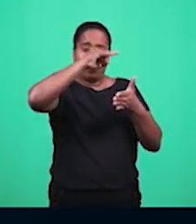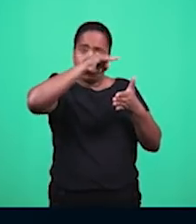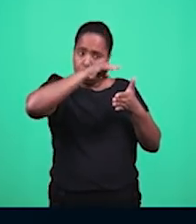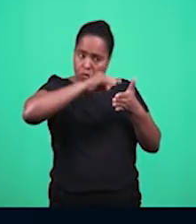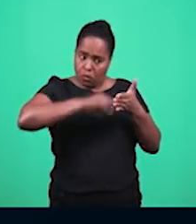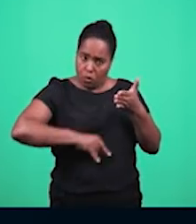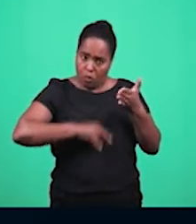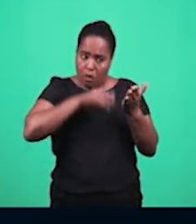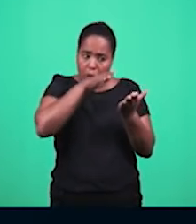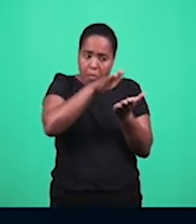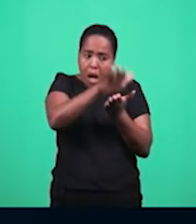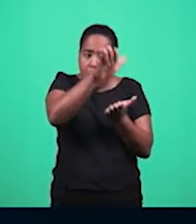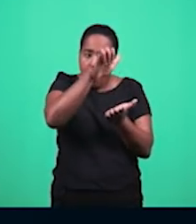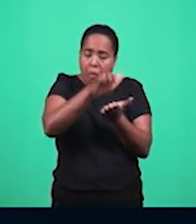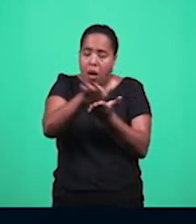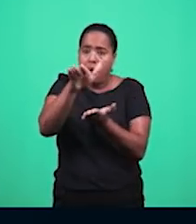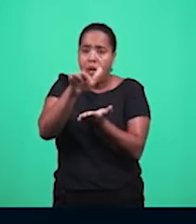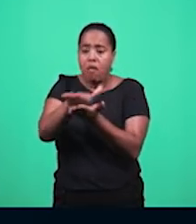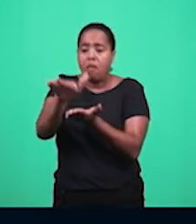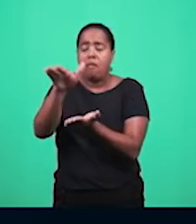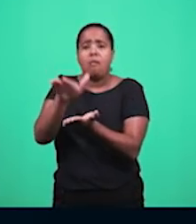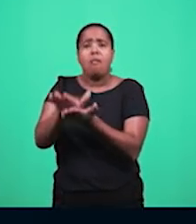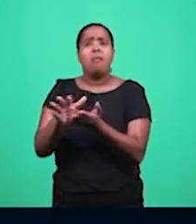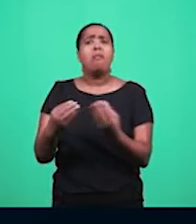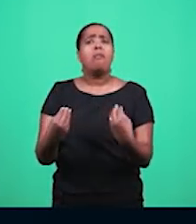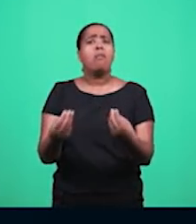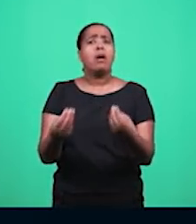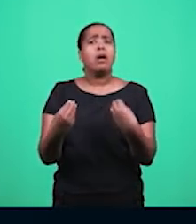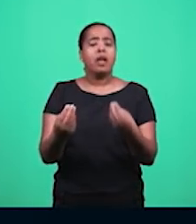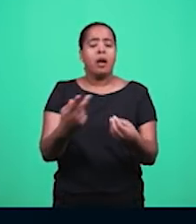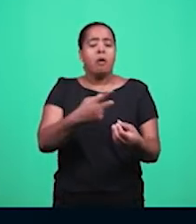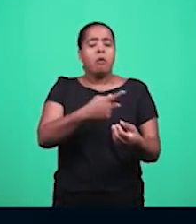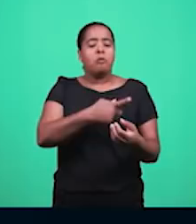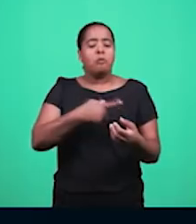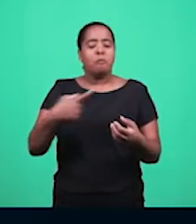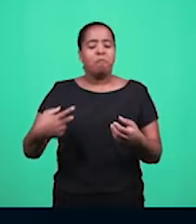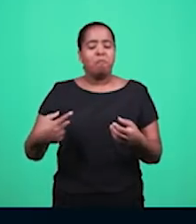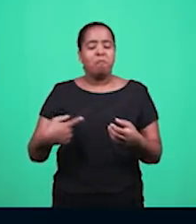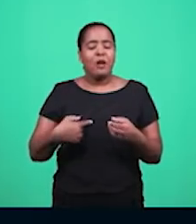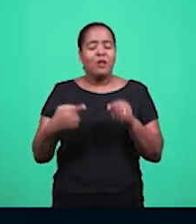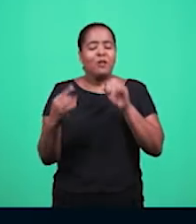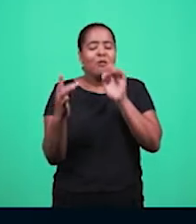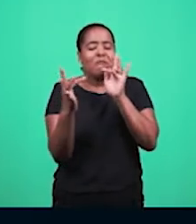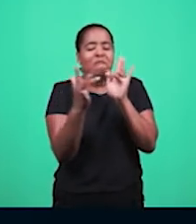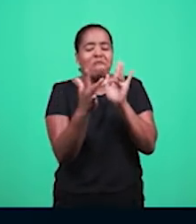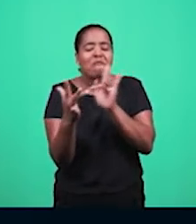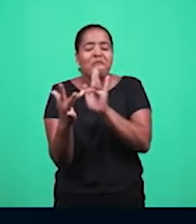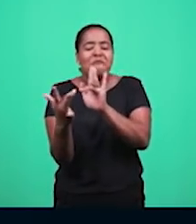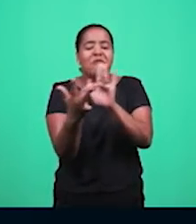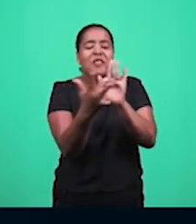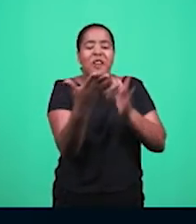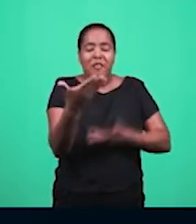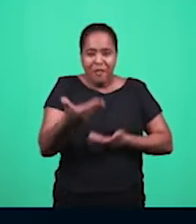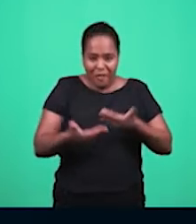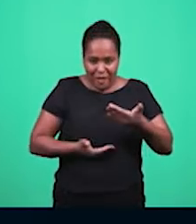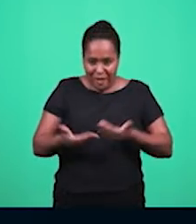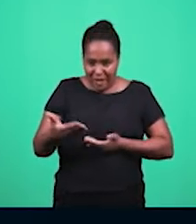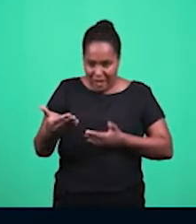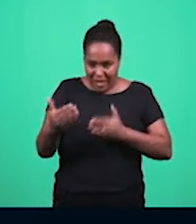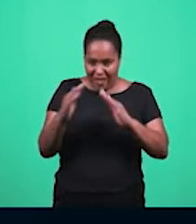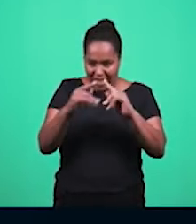son documentos que están siendo publicados para que los pastores puedan estar en íntimo contacto con las